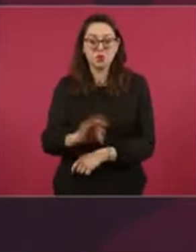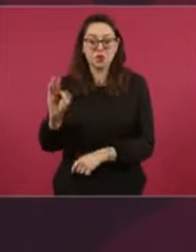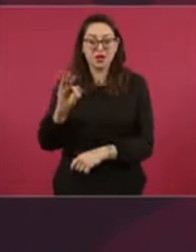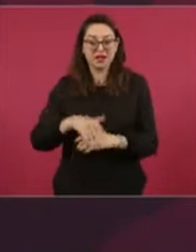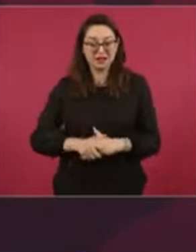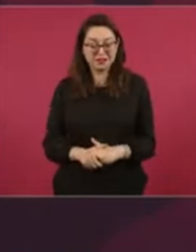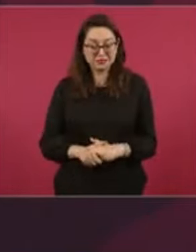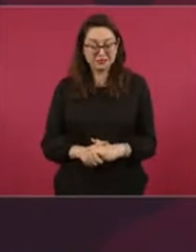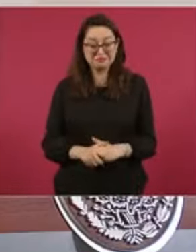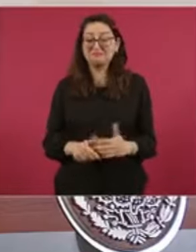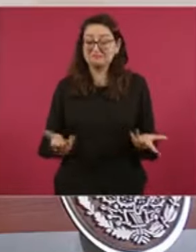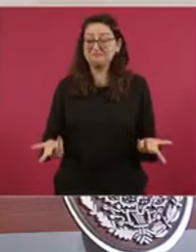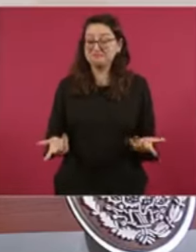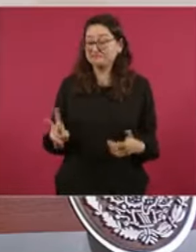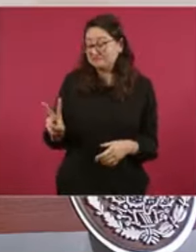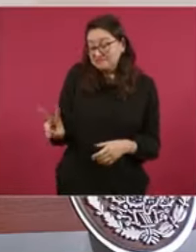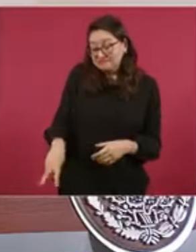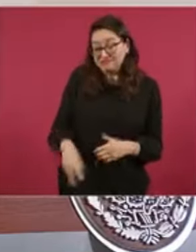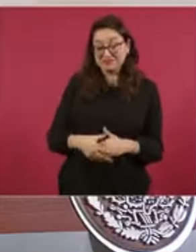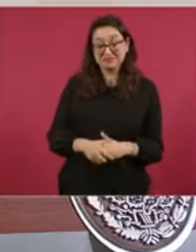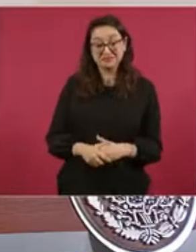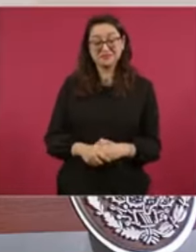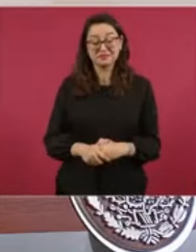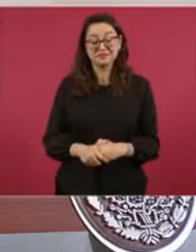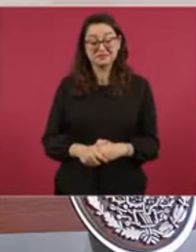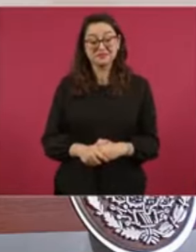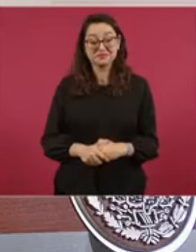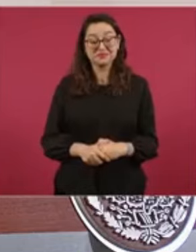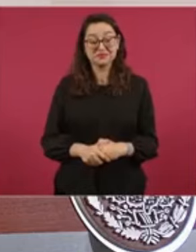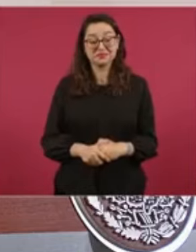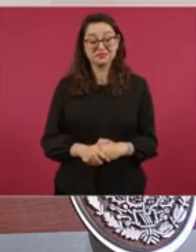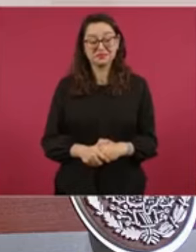Y es cierto, una vez